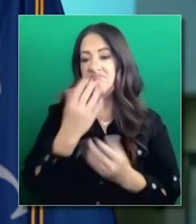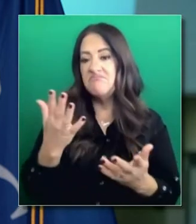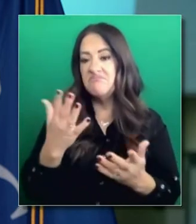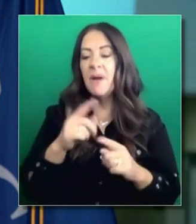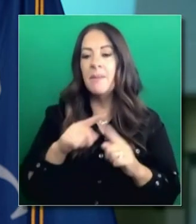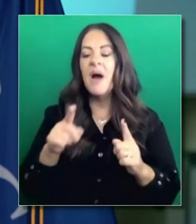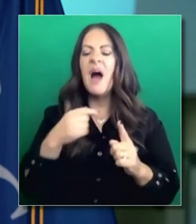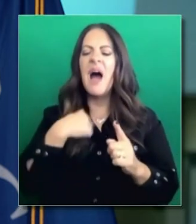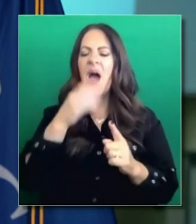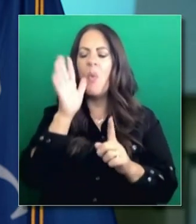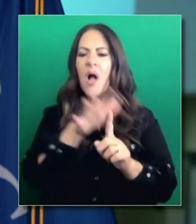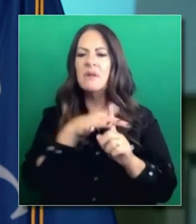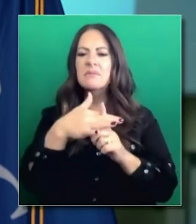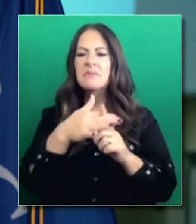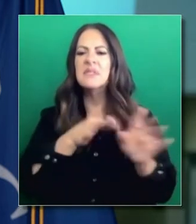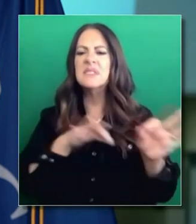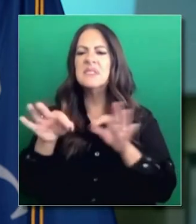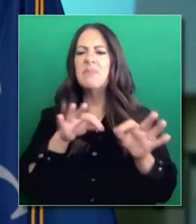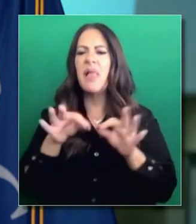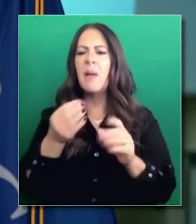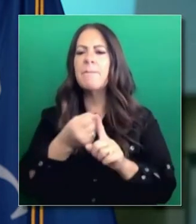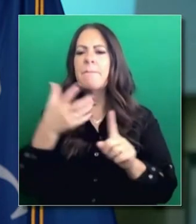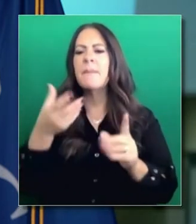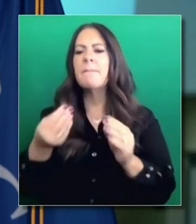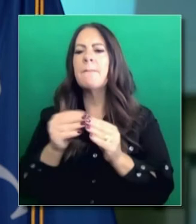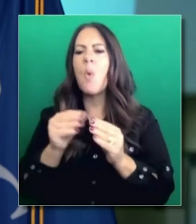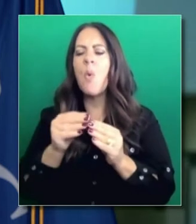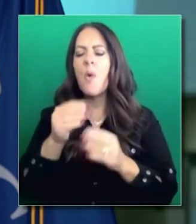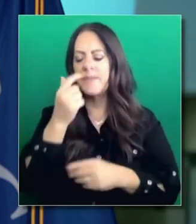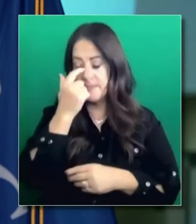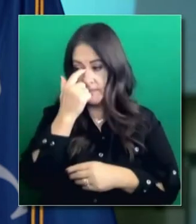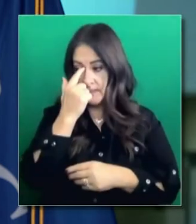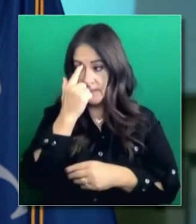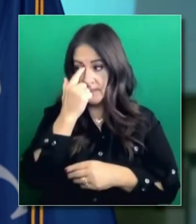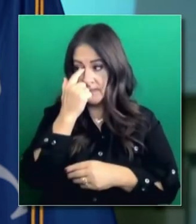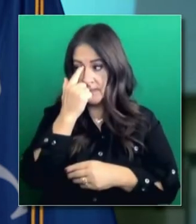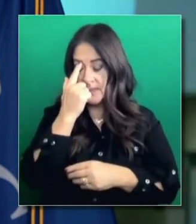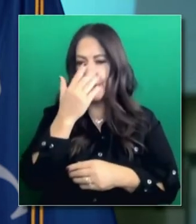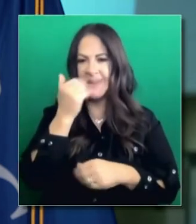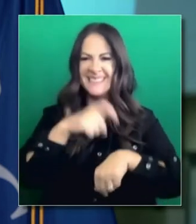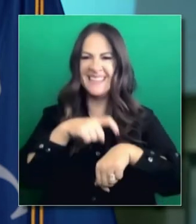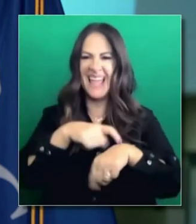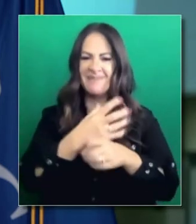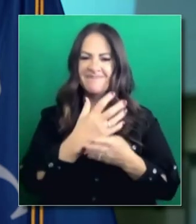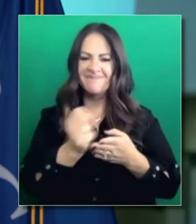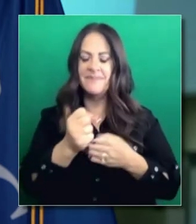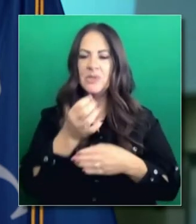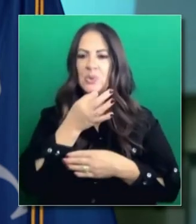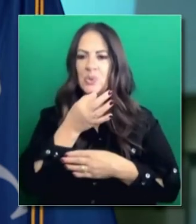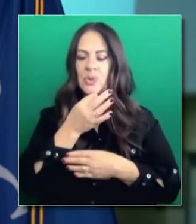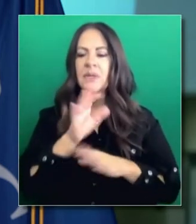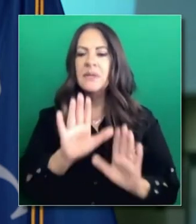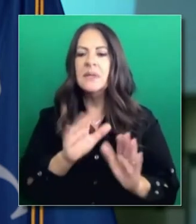pregunta y, sobre todo, proporcioné contexto al responder a esa pregunta. Lo que haré, en interés del tiempo, es